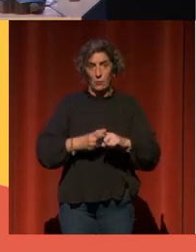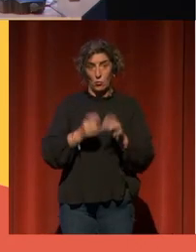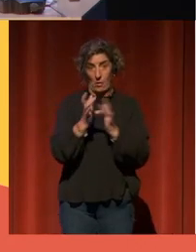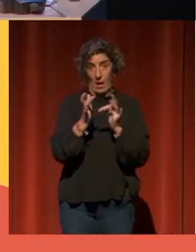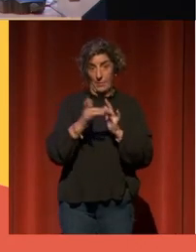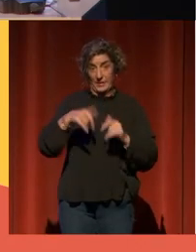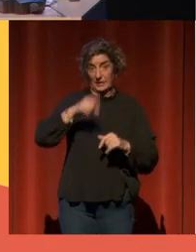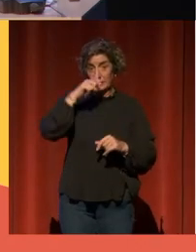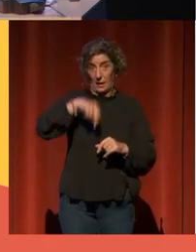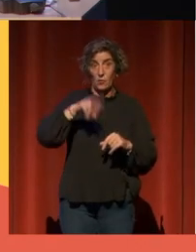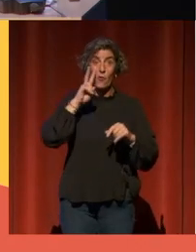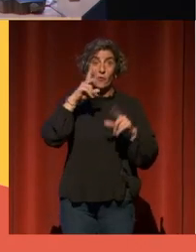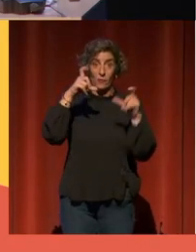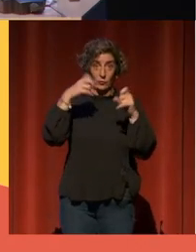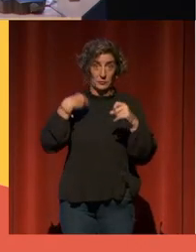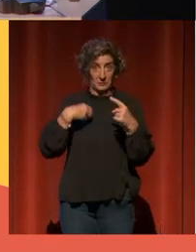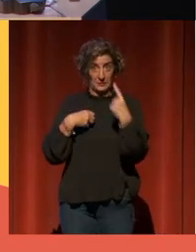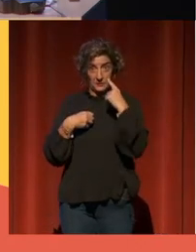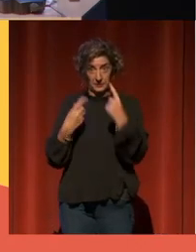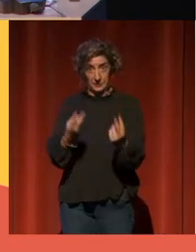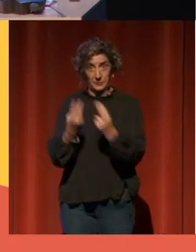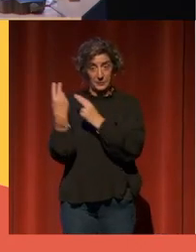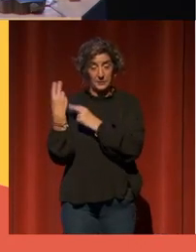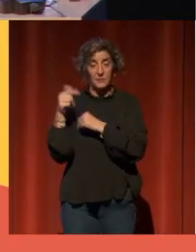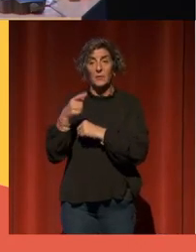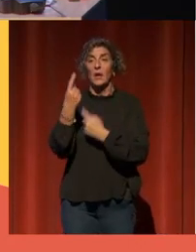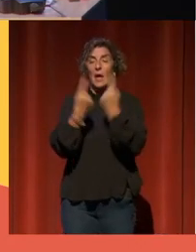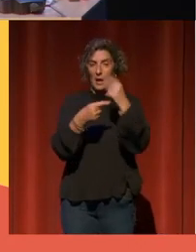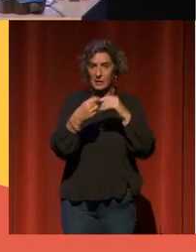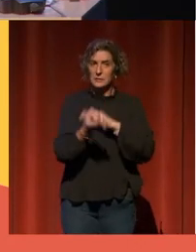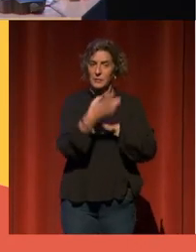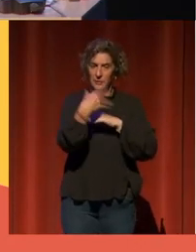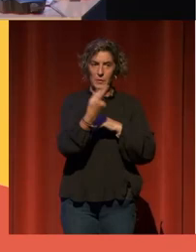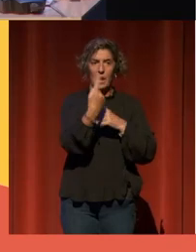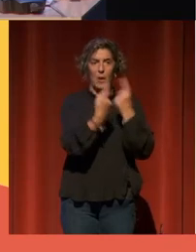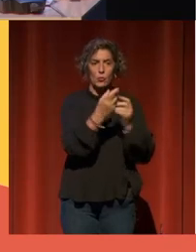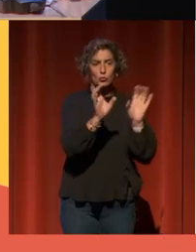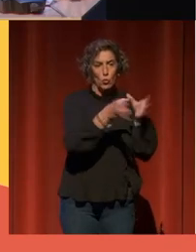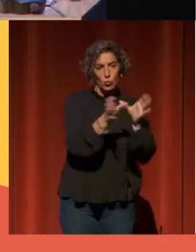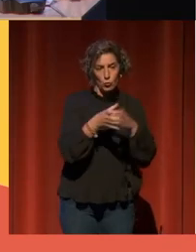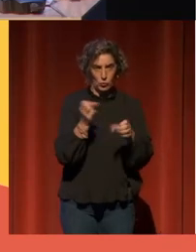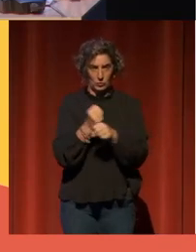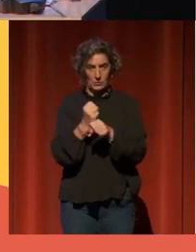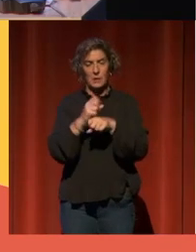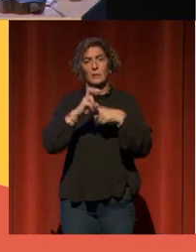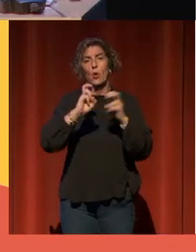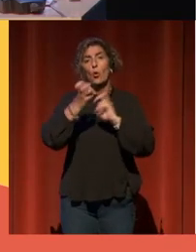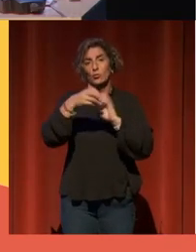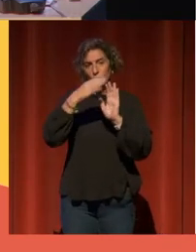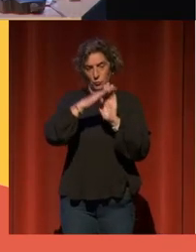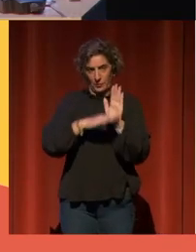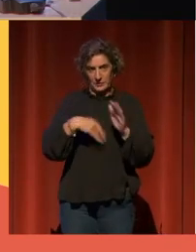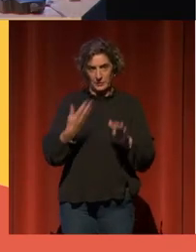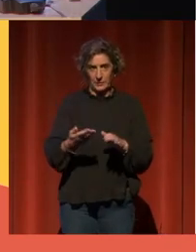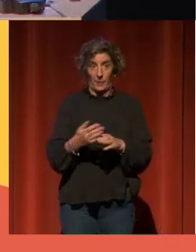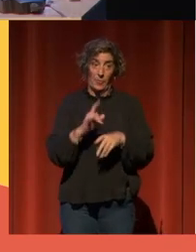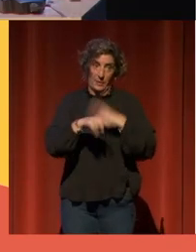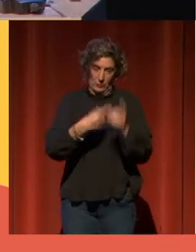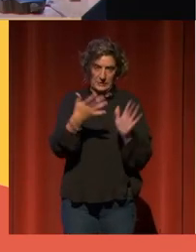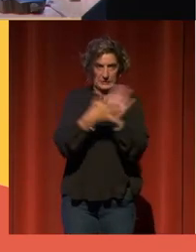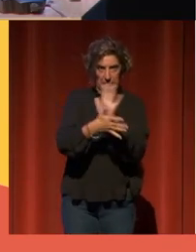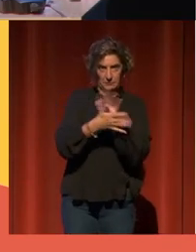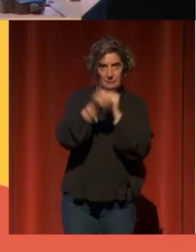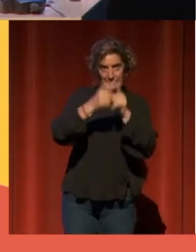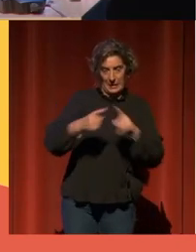se saca esa foto también un par de grupos de trabajo y varios programas voy a explicar un poco más adelante